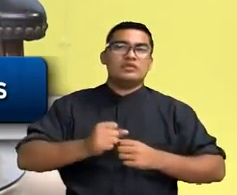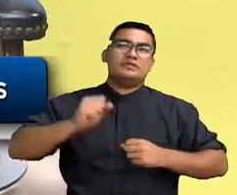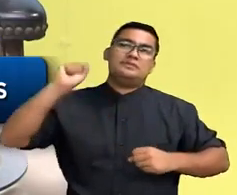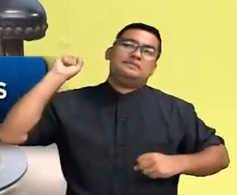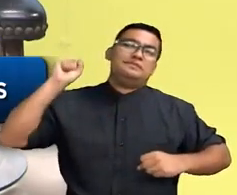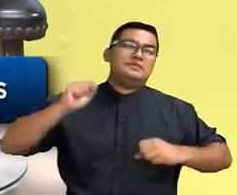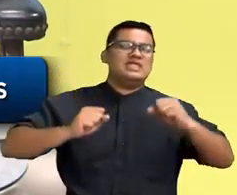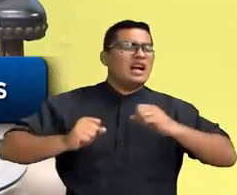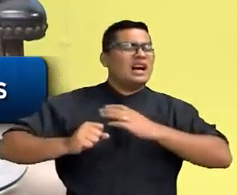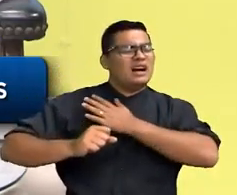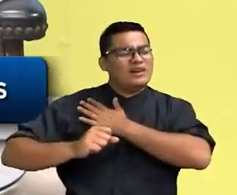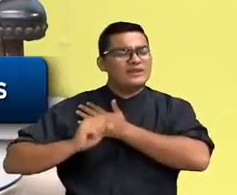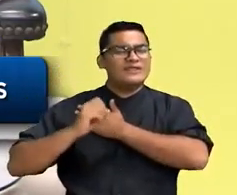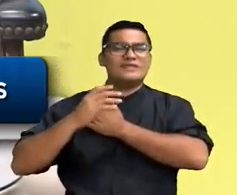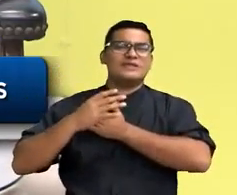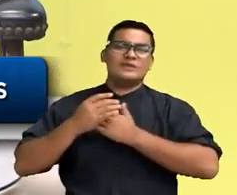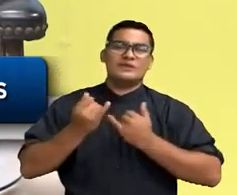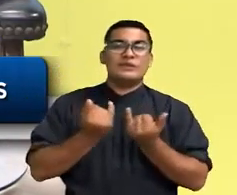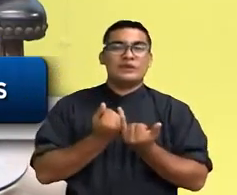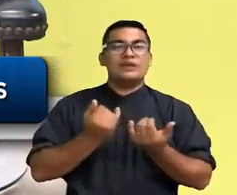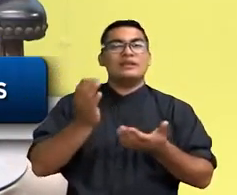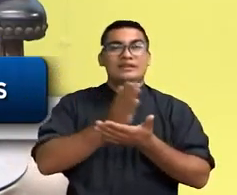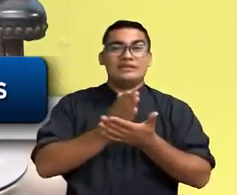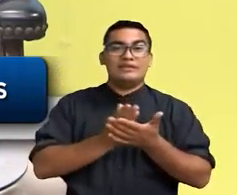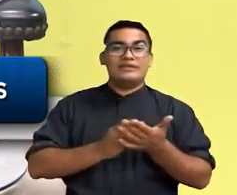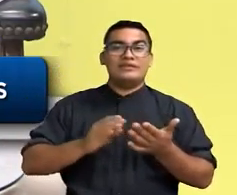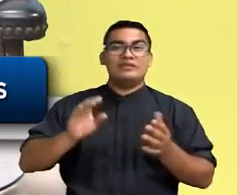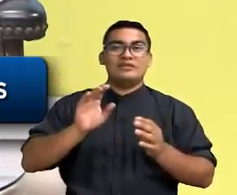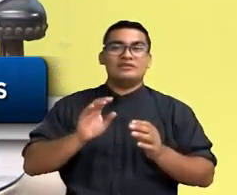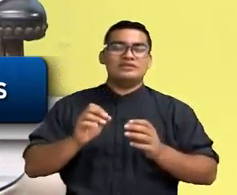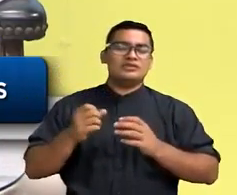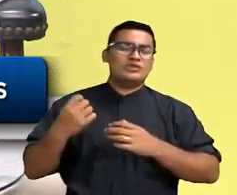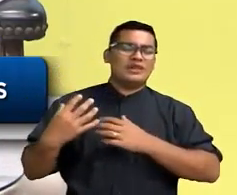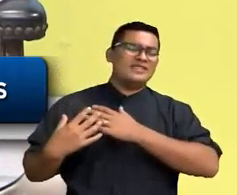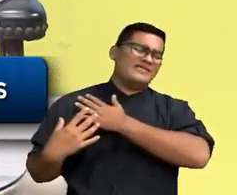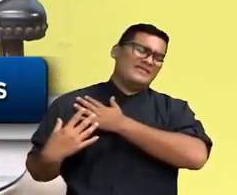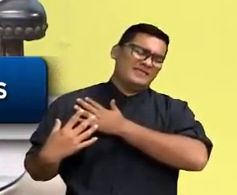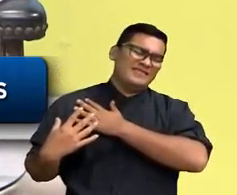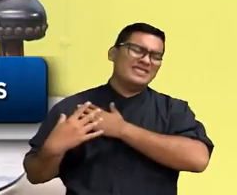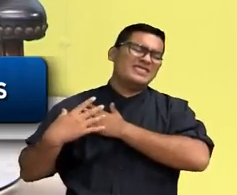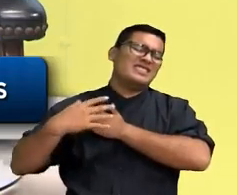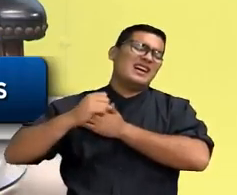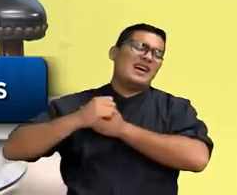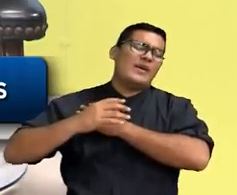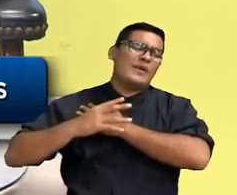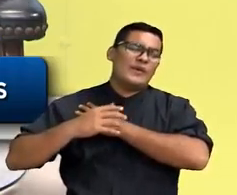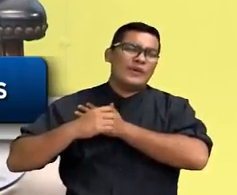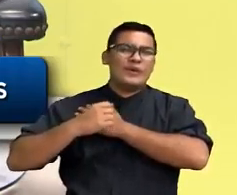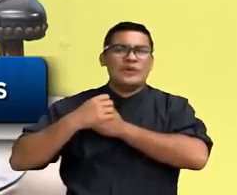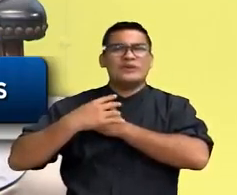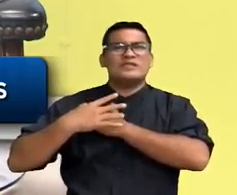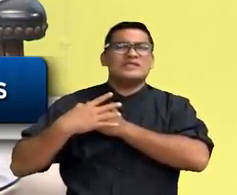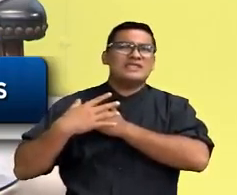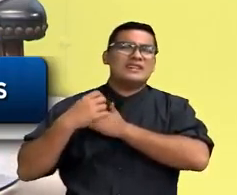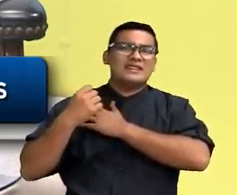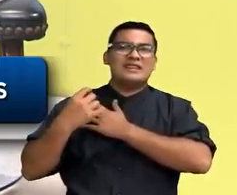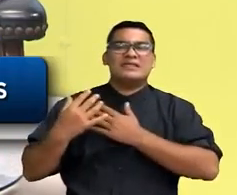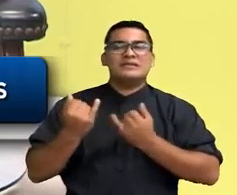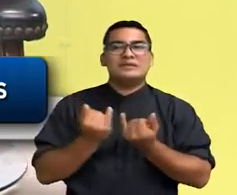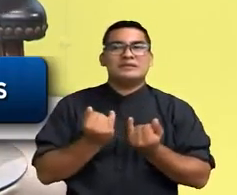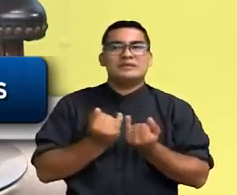otro lado. Entonces, esos microtraumas repetitivos que se están dando en el tendón, el paciente no